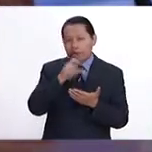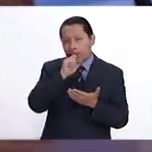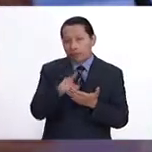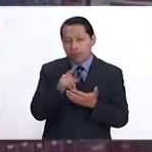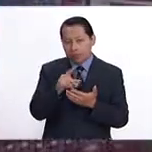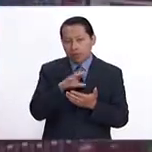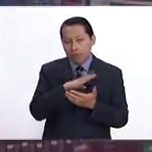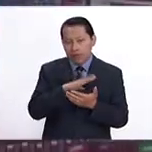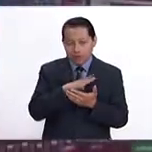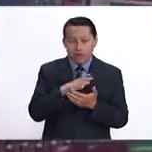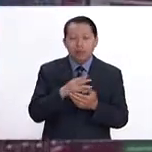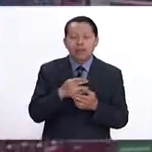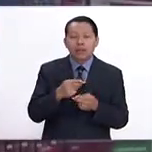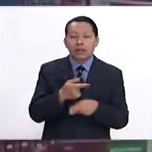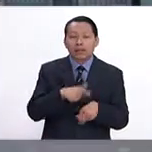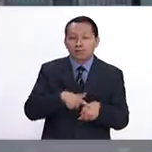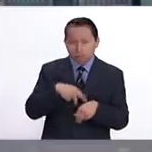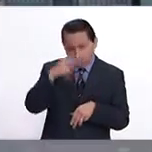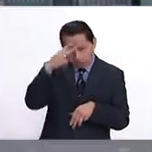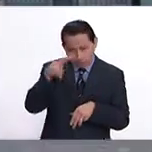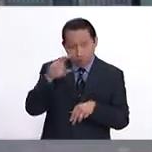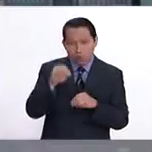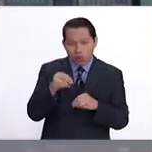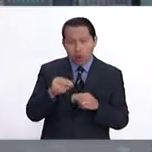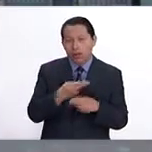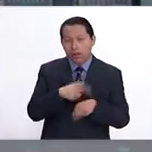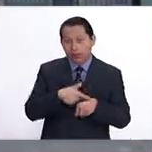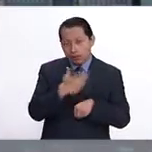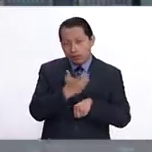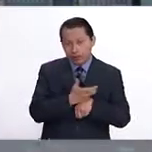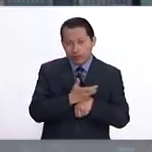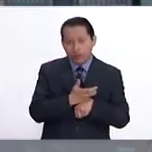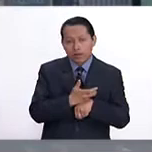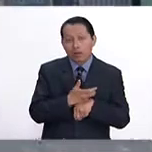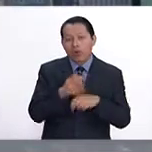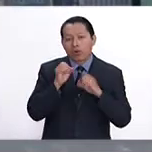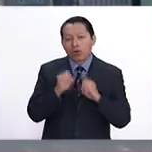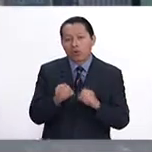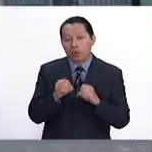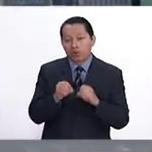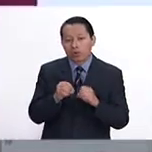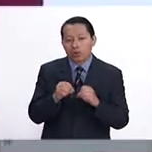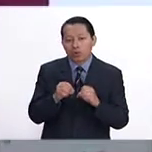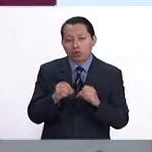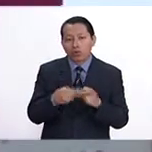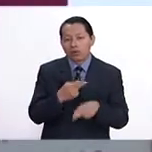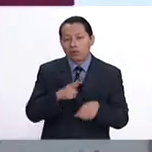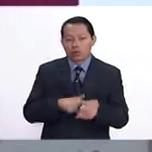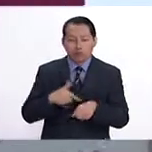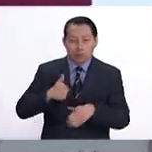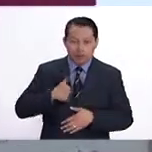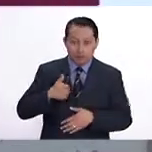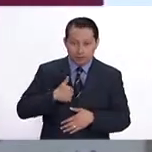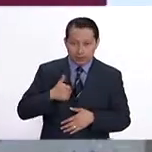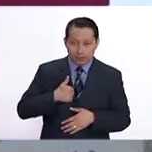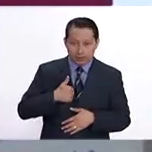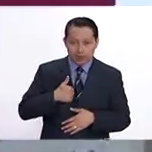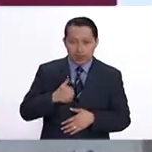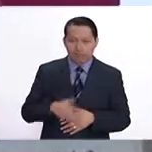digamos, de contenido nacional mexicano, o de contenido nacional americano, o de contenido nacional canadiense.